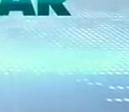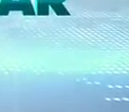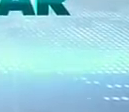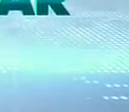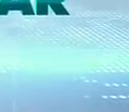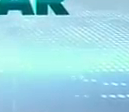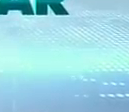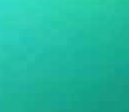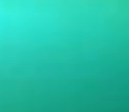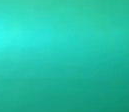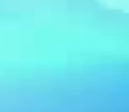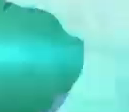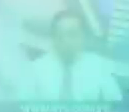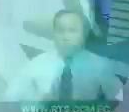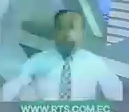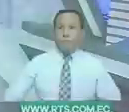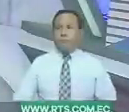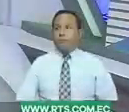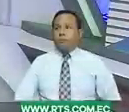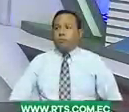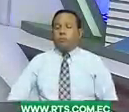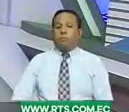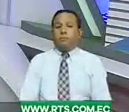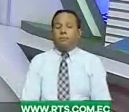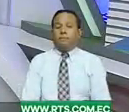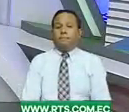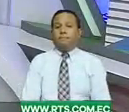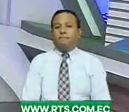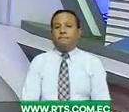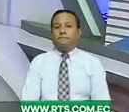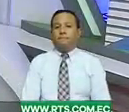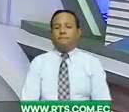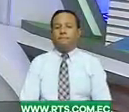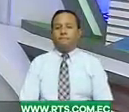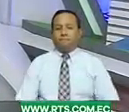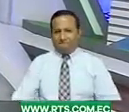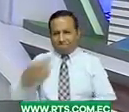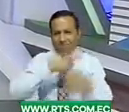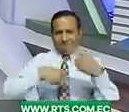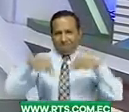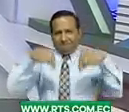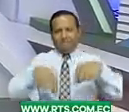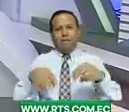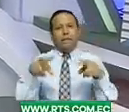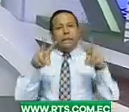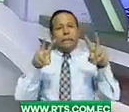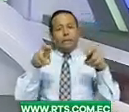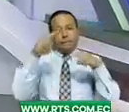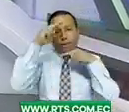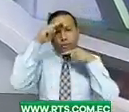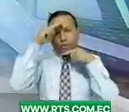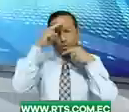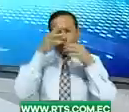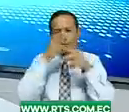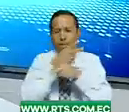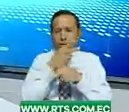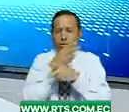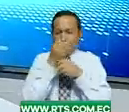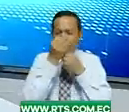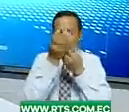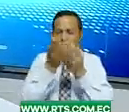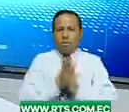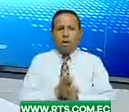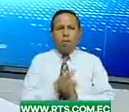Estamos de regreso con temas de Crónica Roja. Dos muertos y tres heridos es el saldo trágico de un nuevo hecho en el suroeste